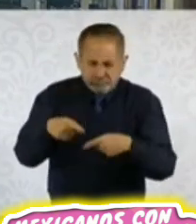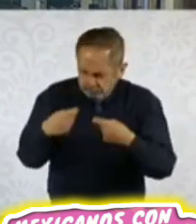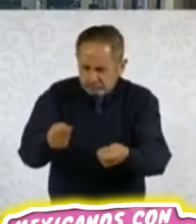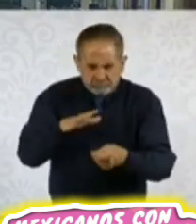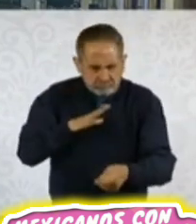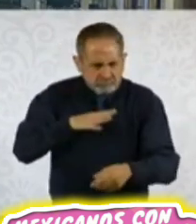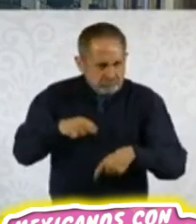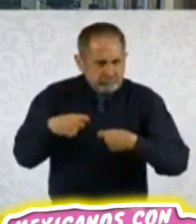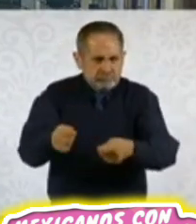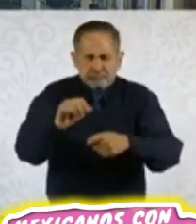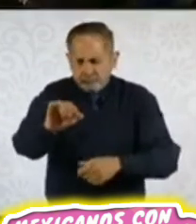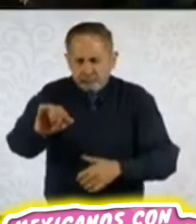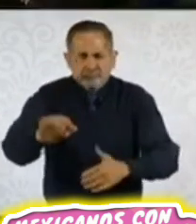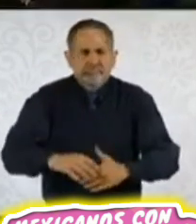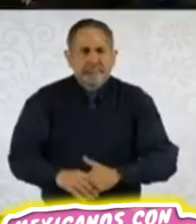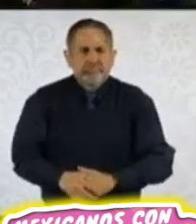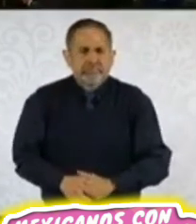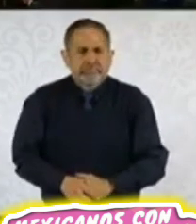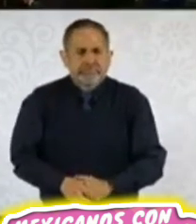Gracias.